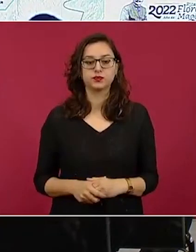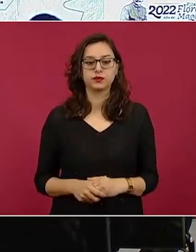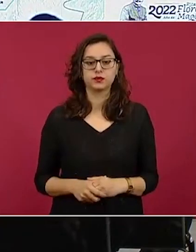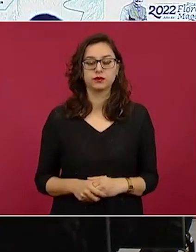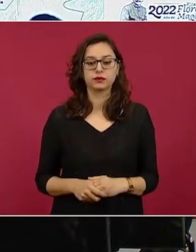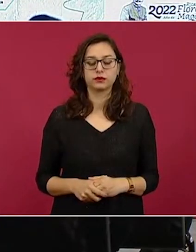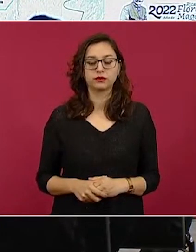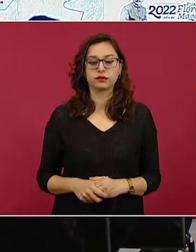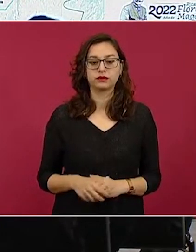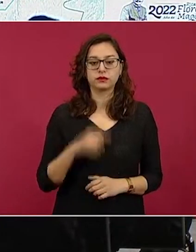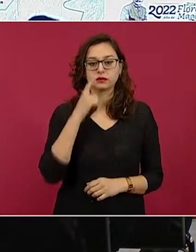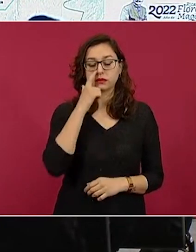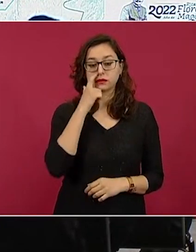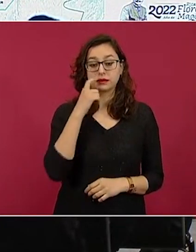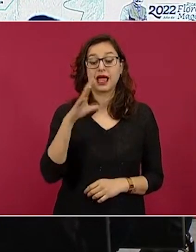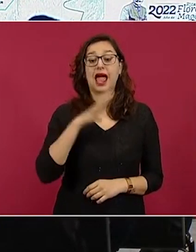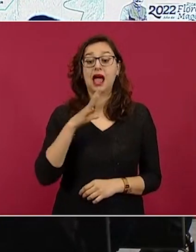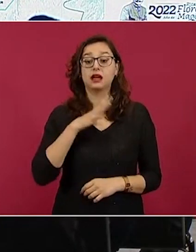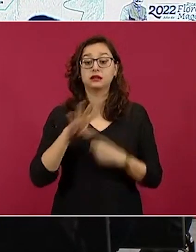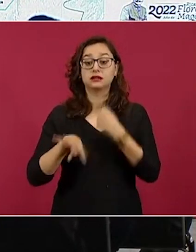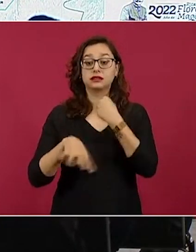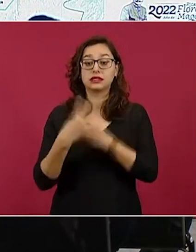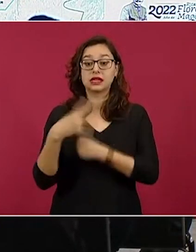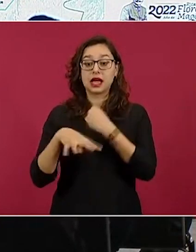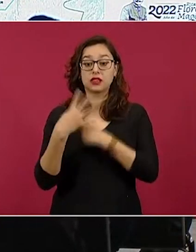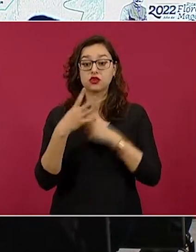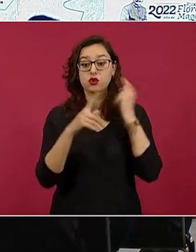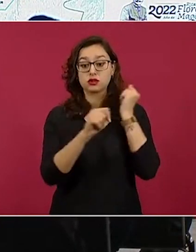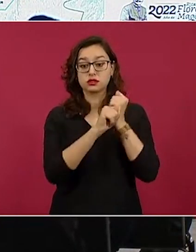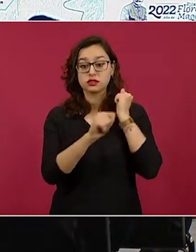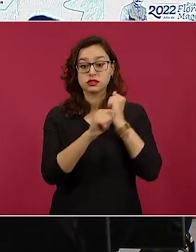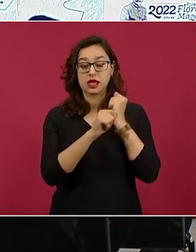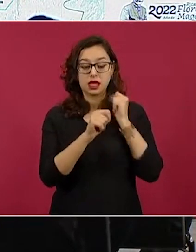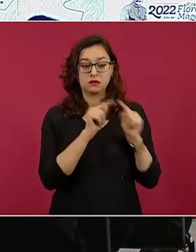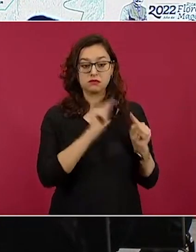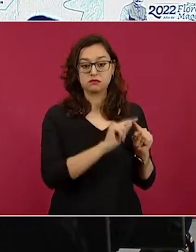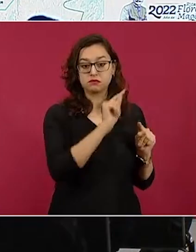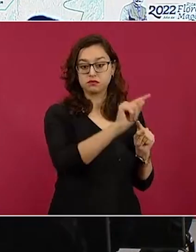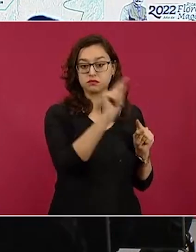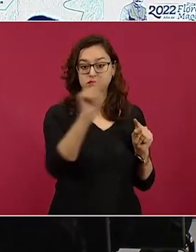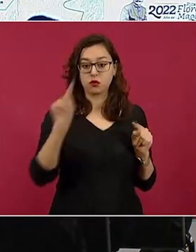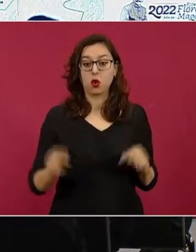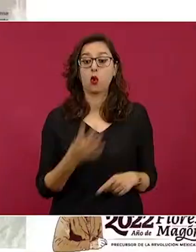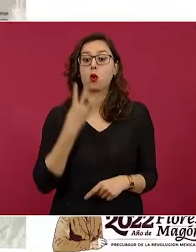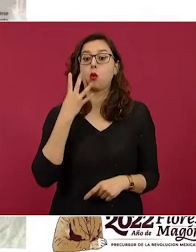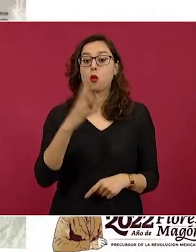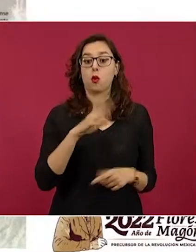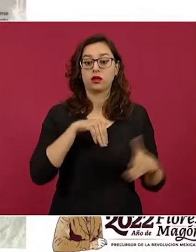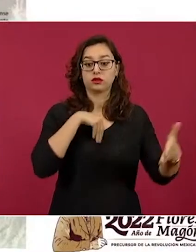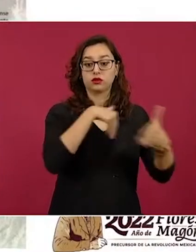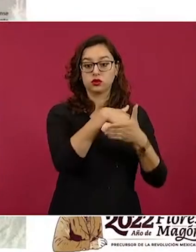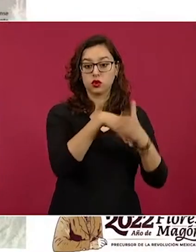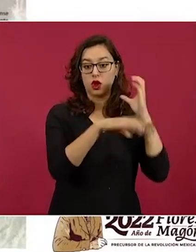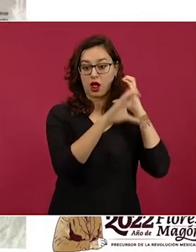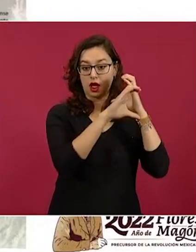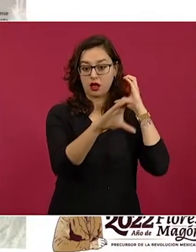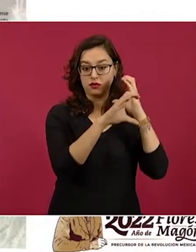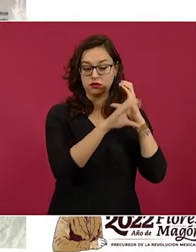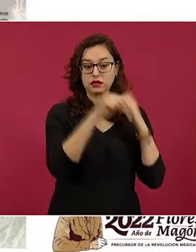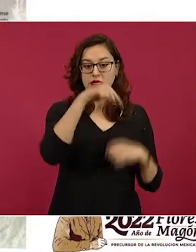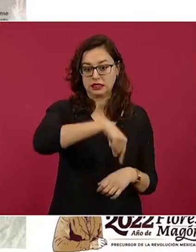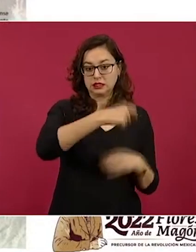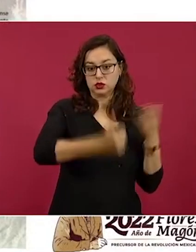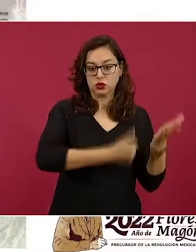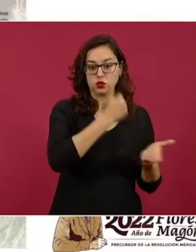Como ven ustedes, son 14 puntos, incluyendo las cuatro centrales de autobuses que existen en la Ciudad de México,